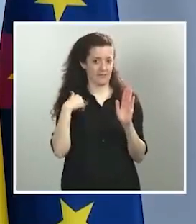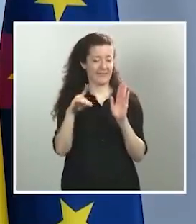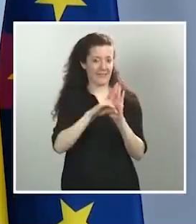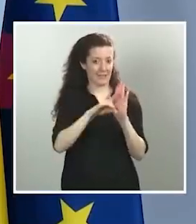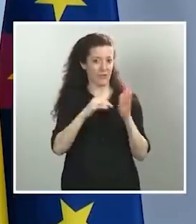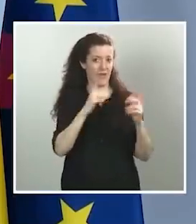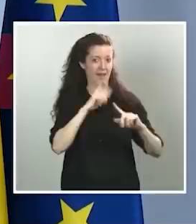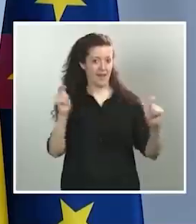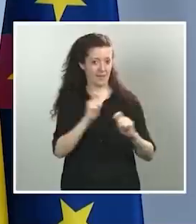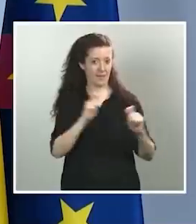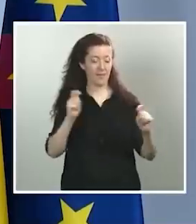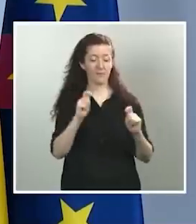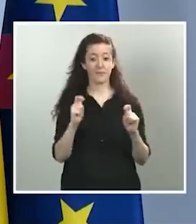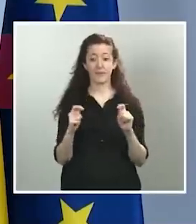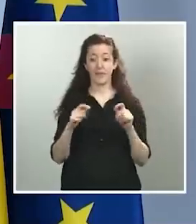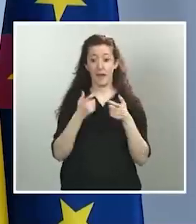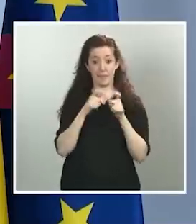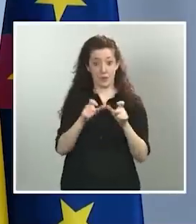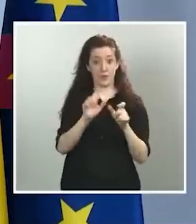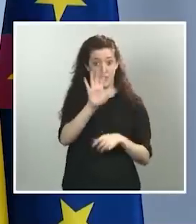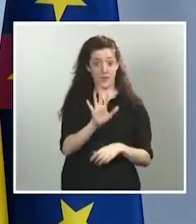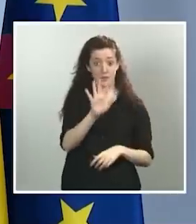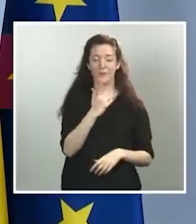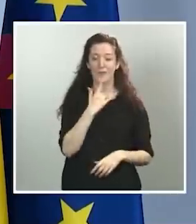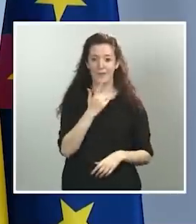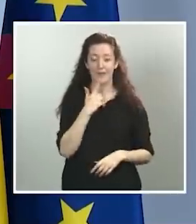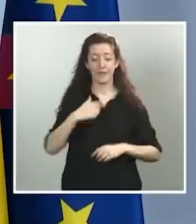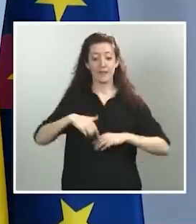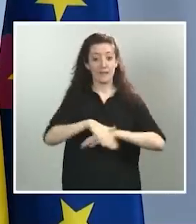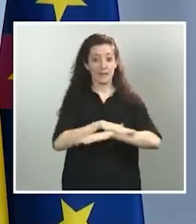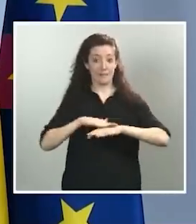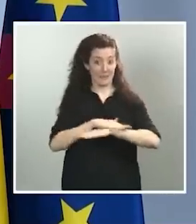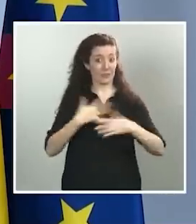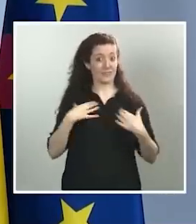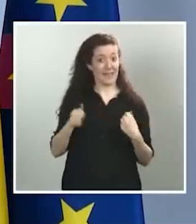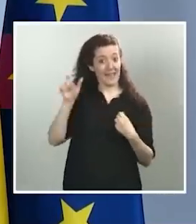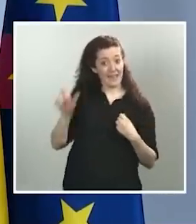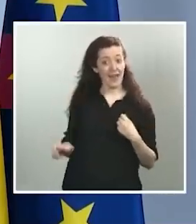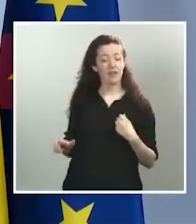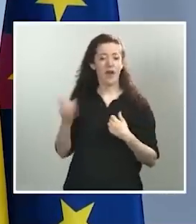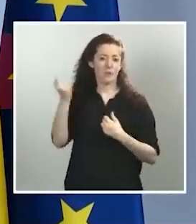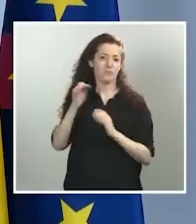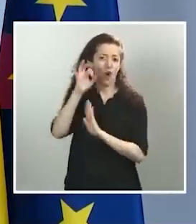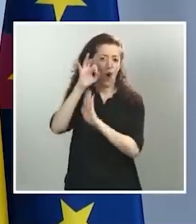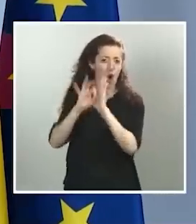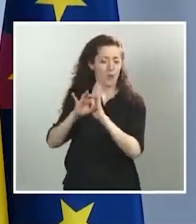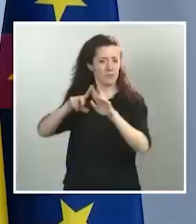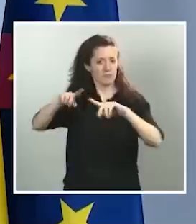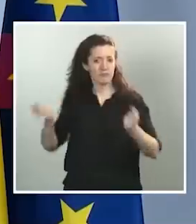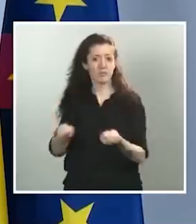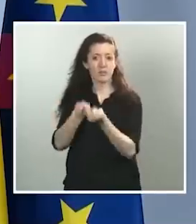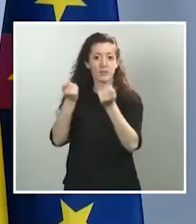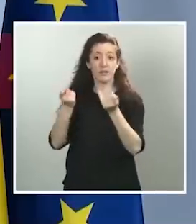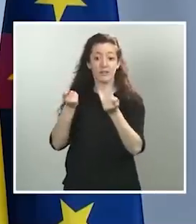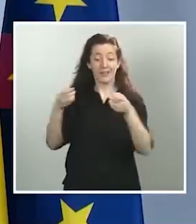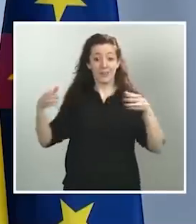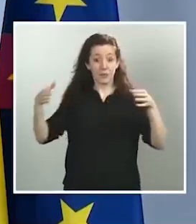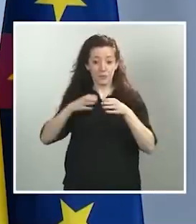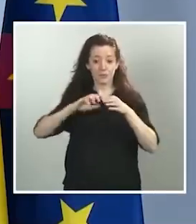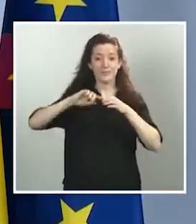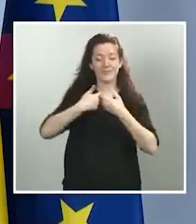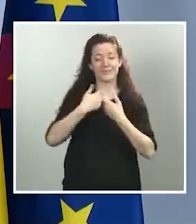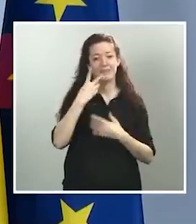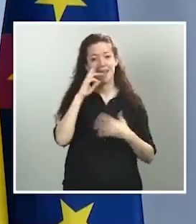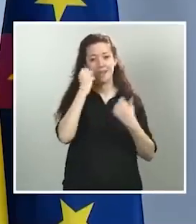vicepresidente tóxico. Y fíjese si es tan tóxico que esta